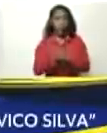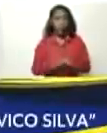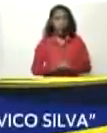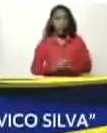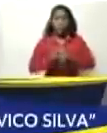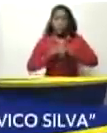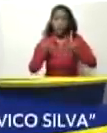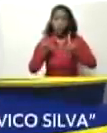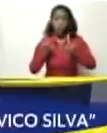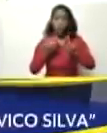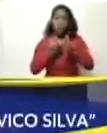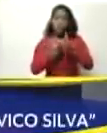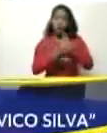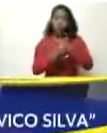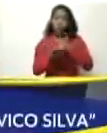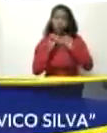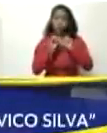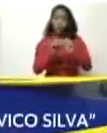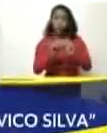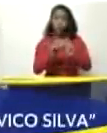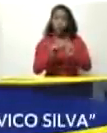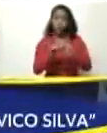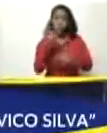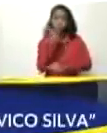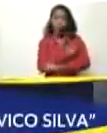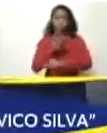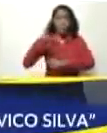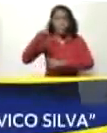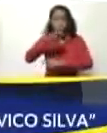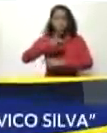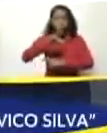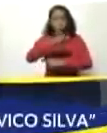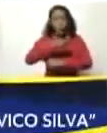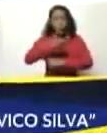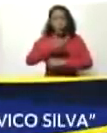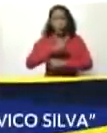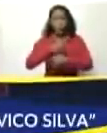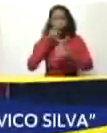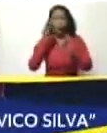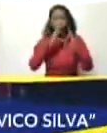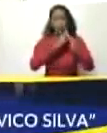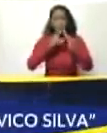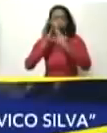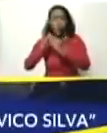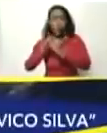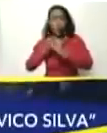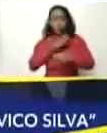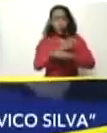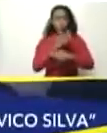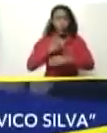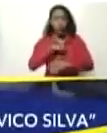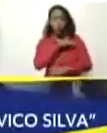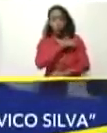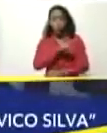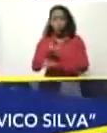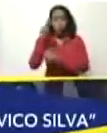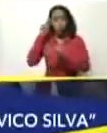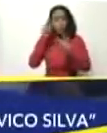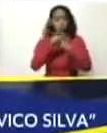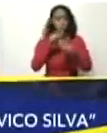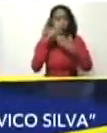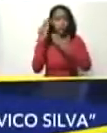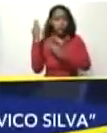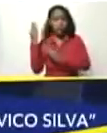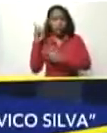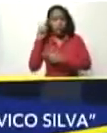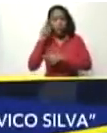pero seguimos vacunando, buscándolos casa a casa. Hemos cumplido la meta y